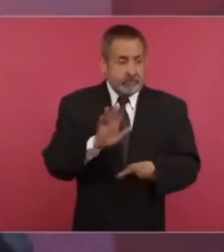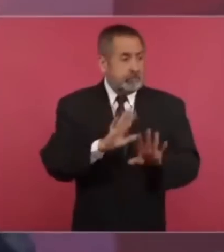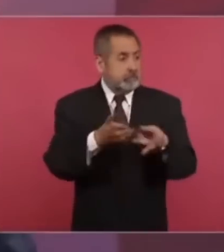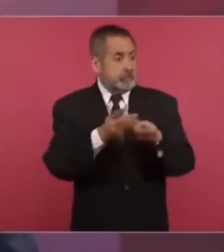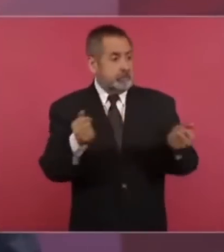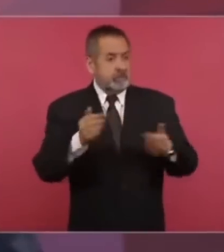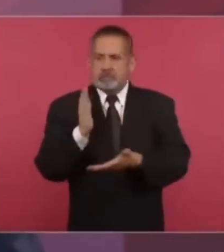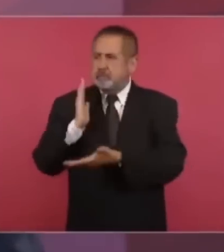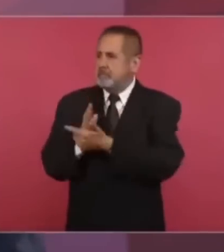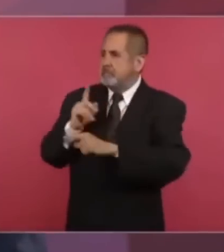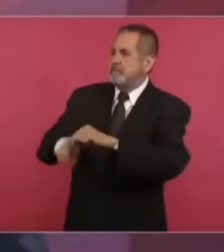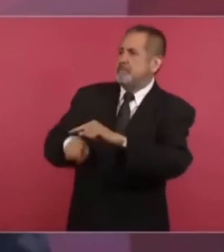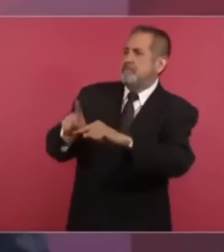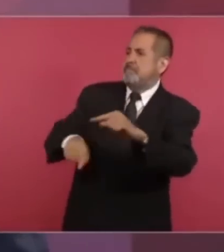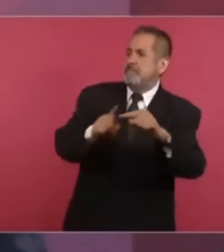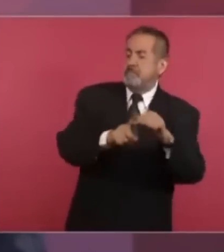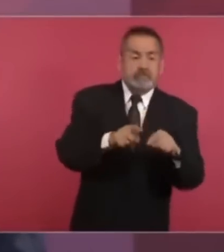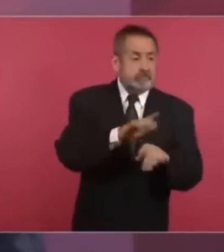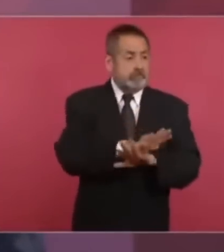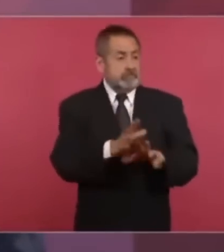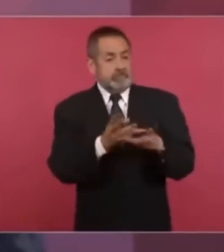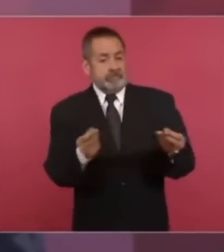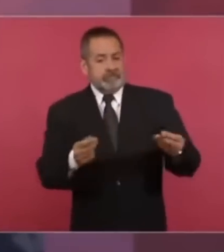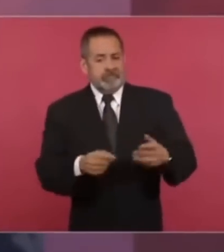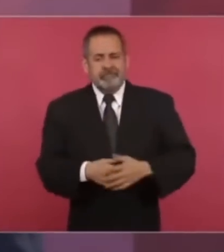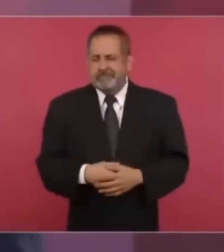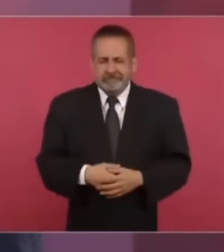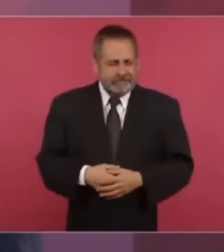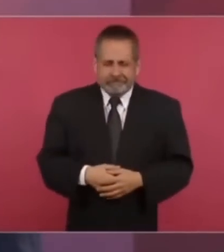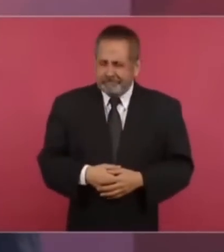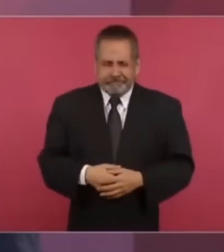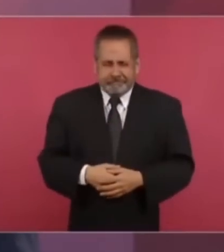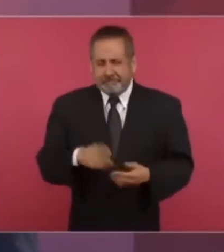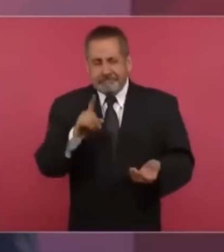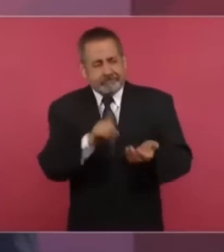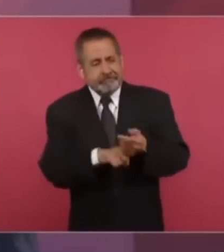con eso? ¿Que no hay una crisis